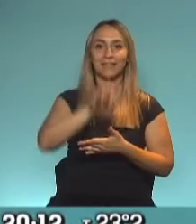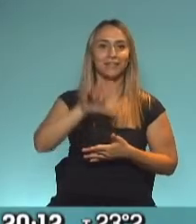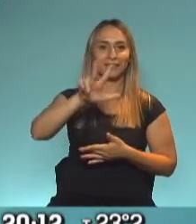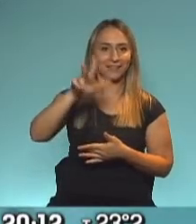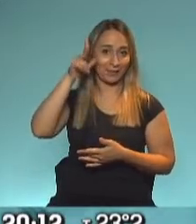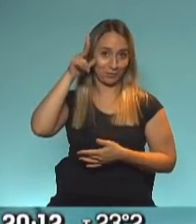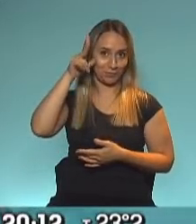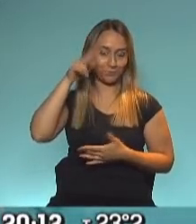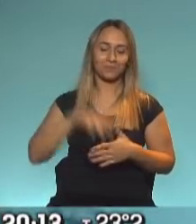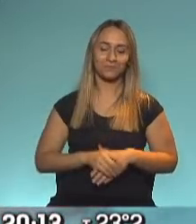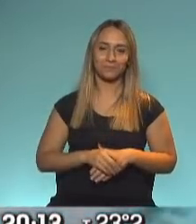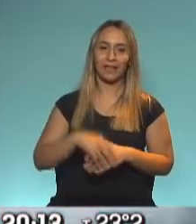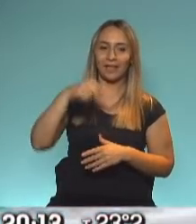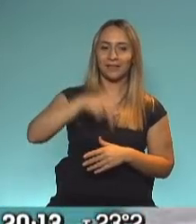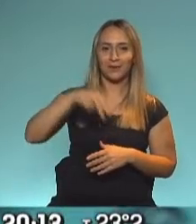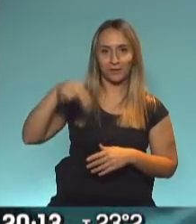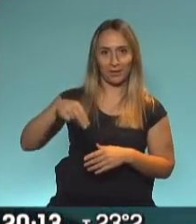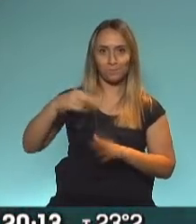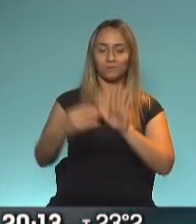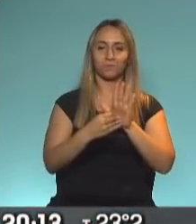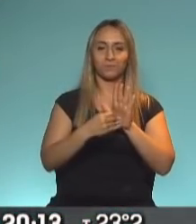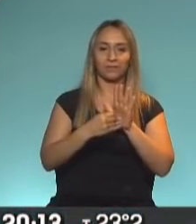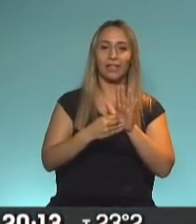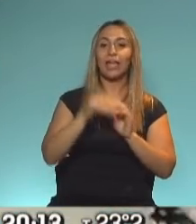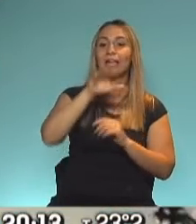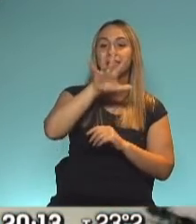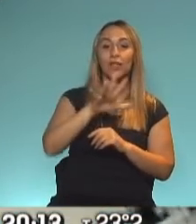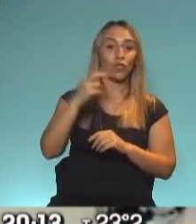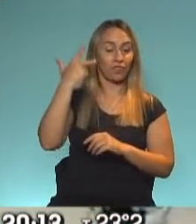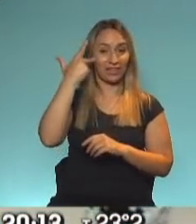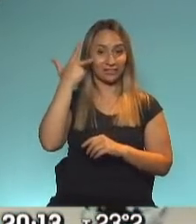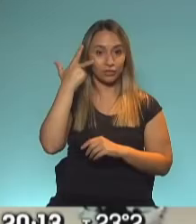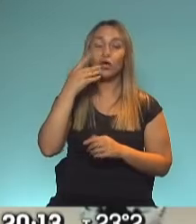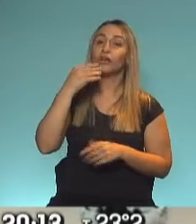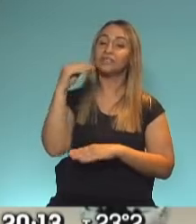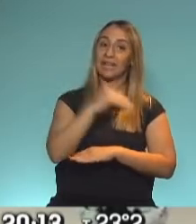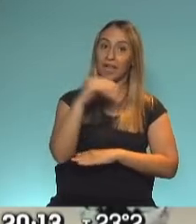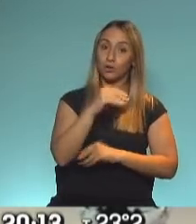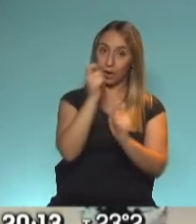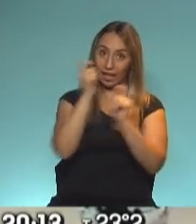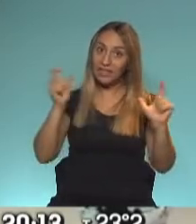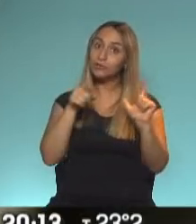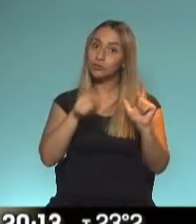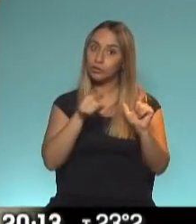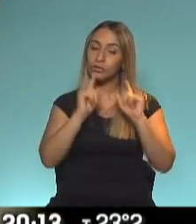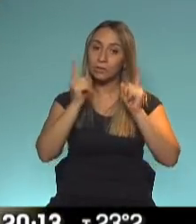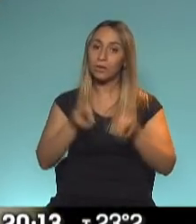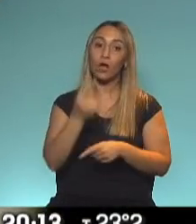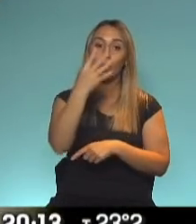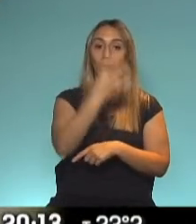Por su parte, Neuquén registró 518 casos positivos. Santa Cruz, atención, con Santa Cruz, con